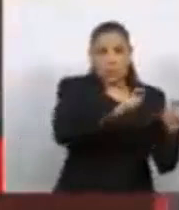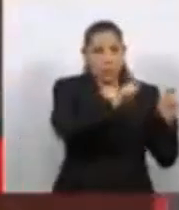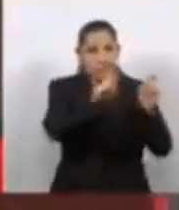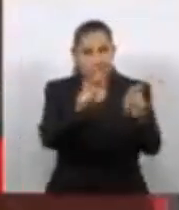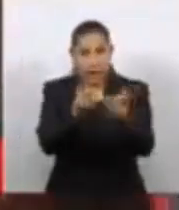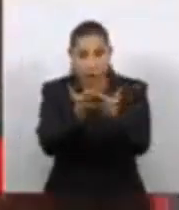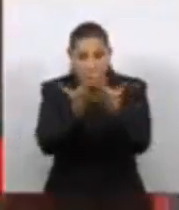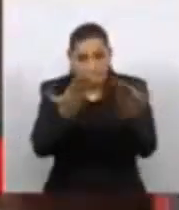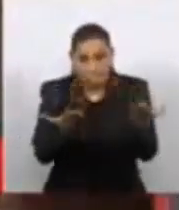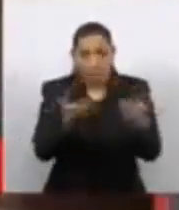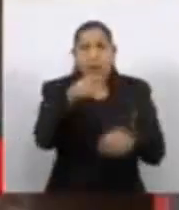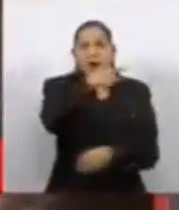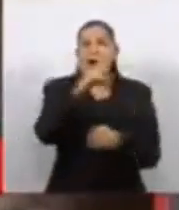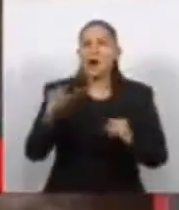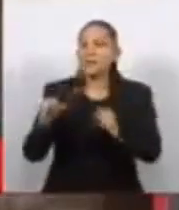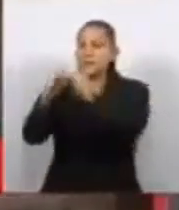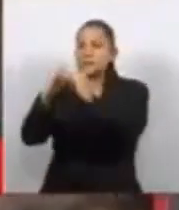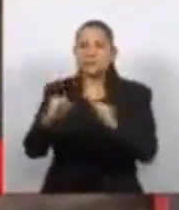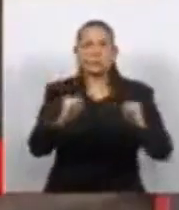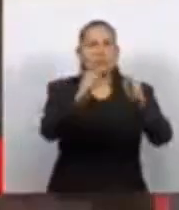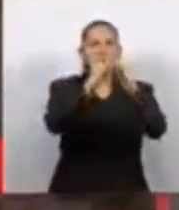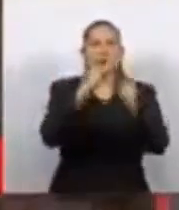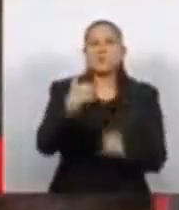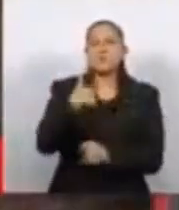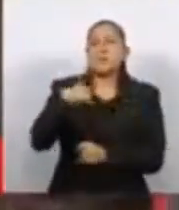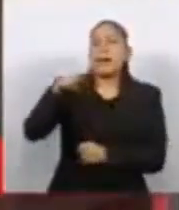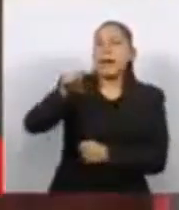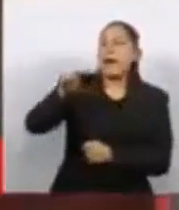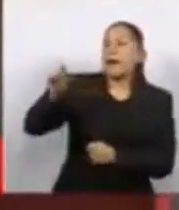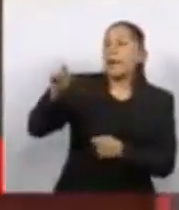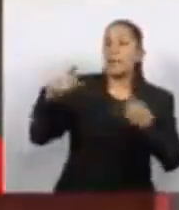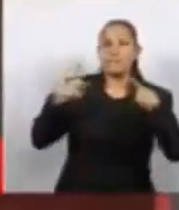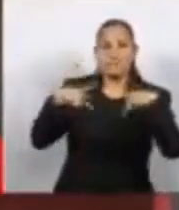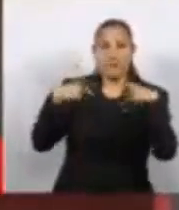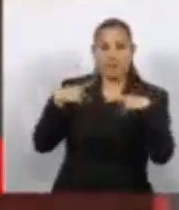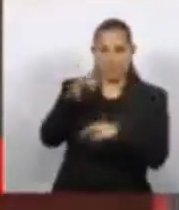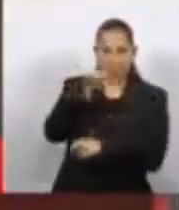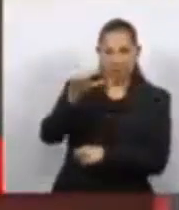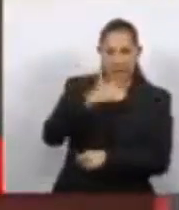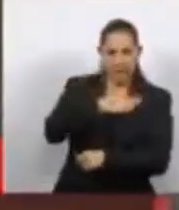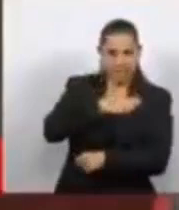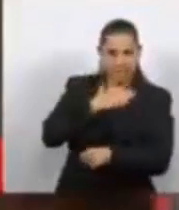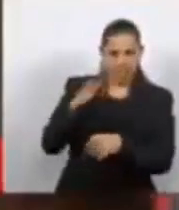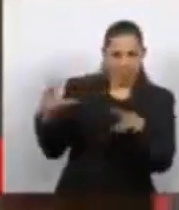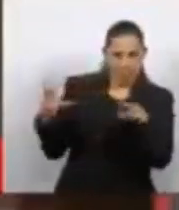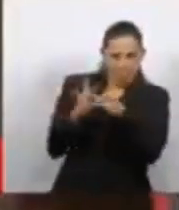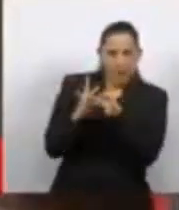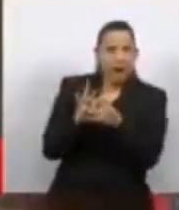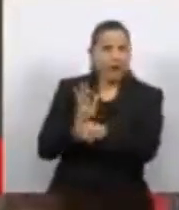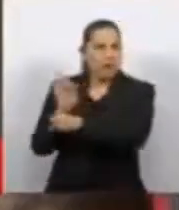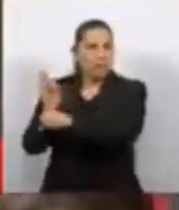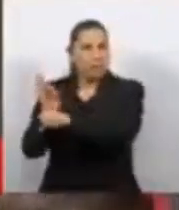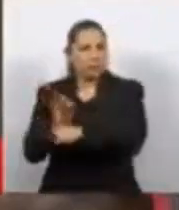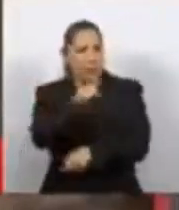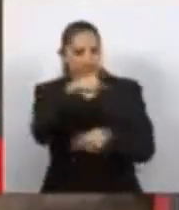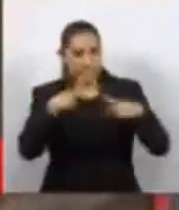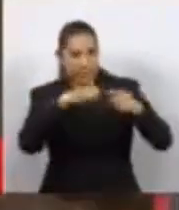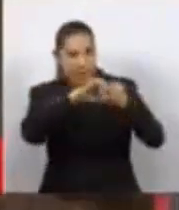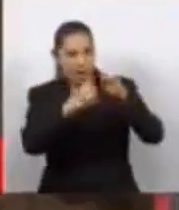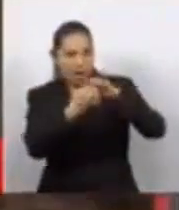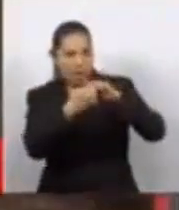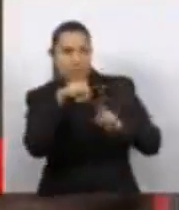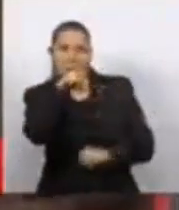las instituciones para proteger a sus allegados y perseguir a sus adversarios. En otras palabras, compañeras y